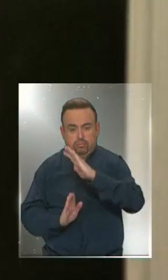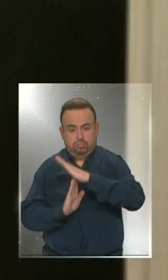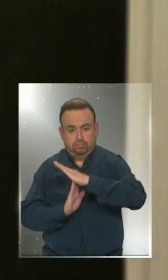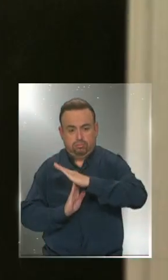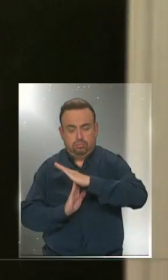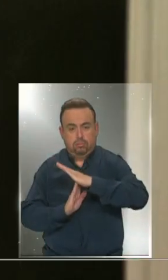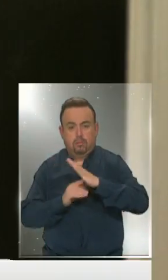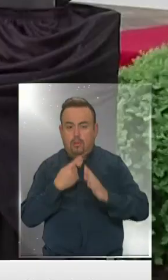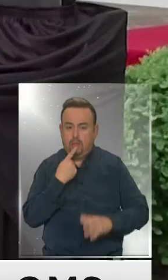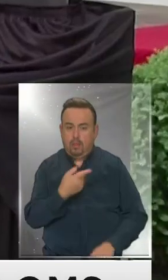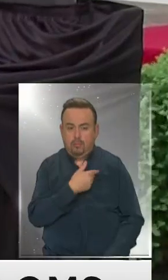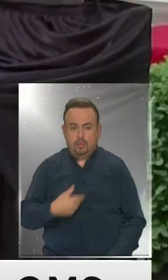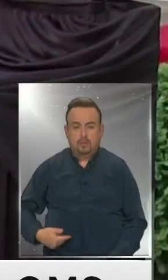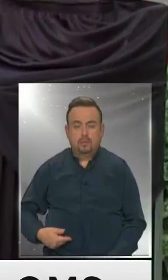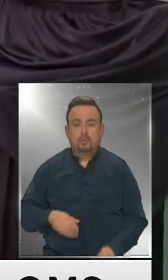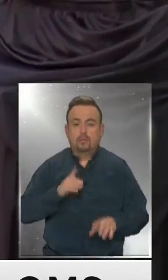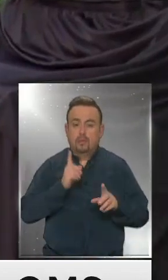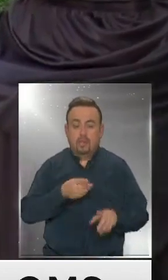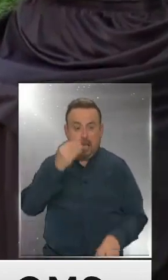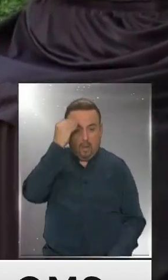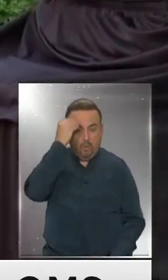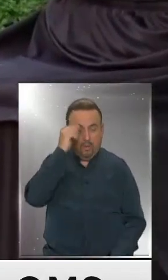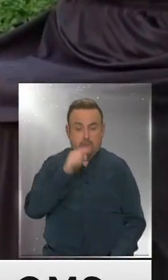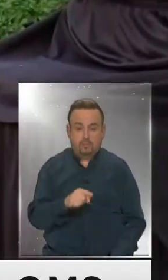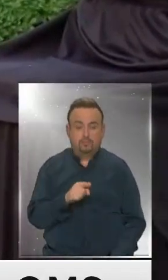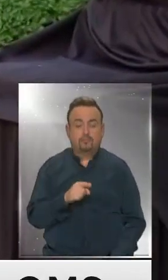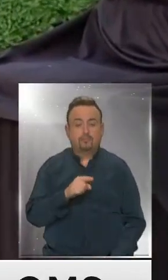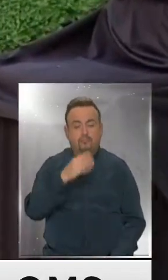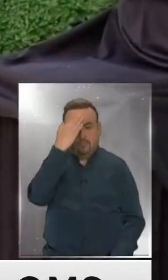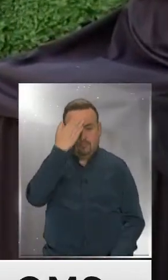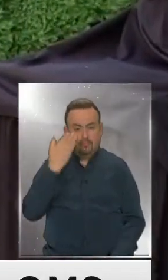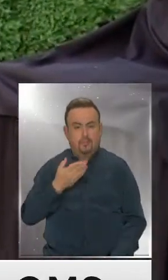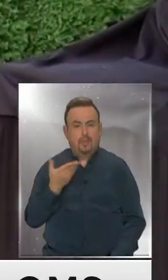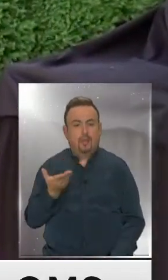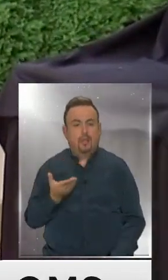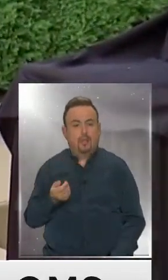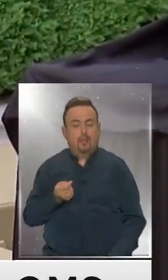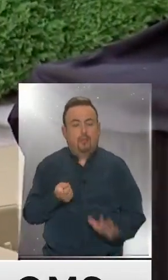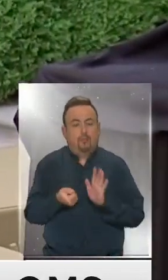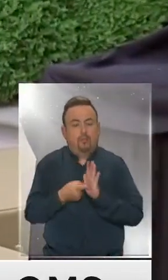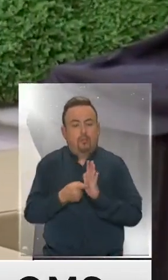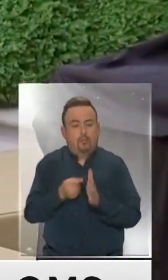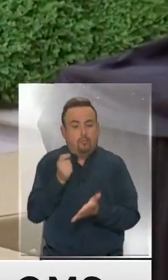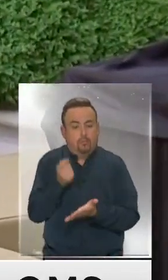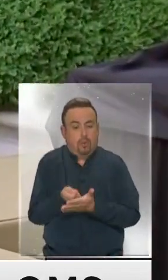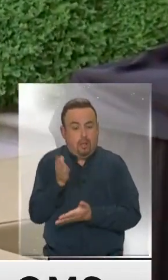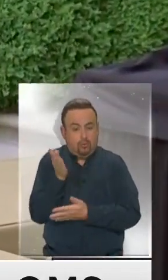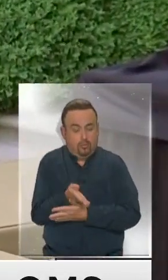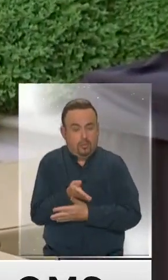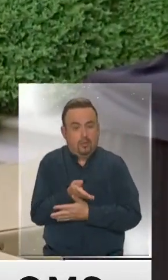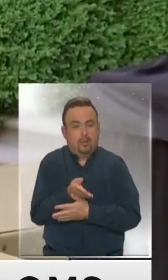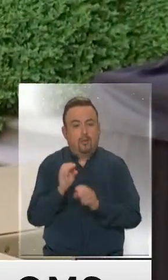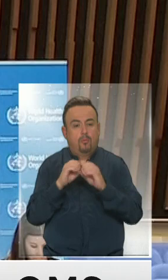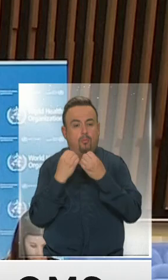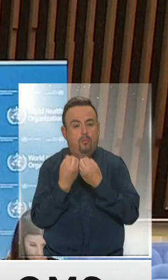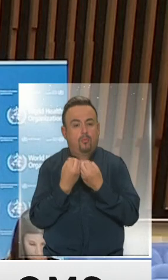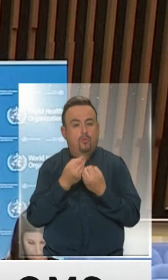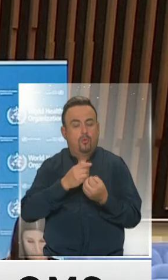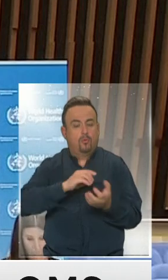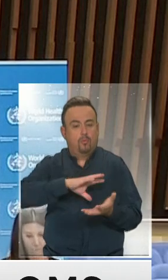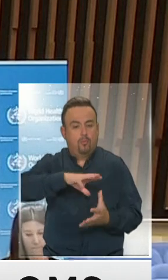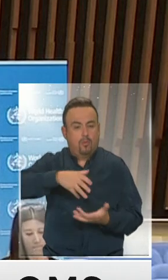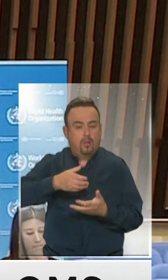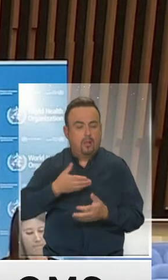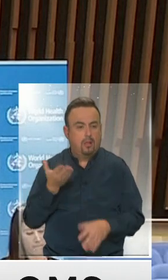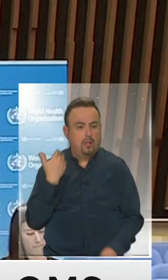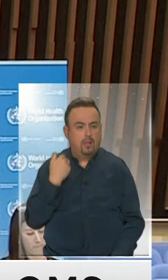la 2 concluyó el mandatario y hay que recordar que trump suspendió las contribuciones de eeuu a la organización mundial de la salud el